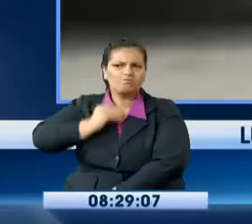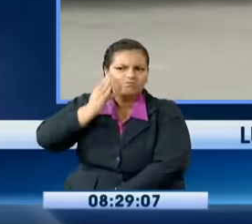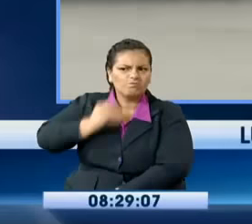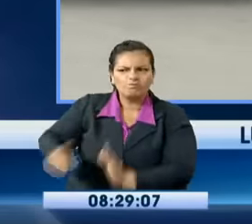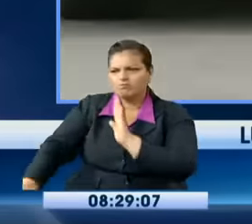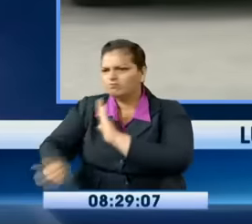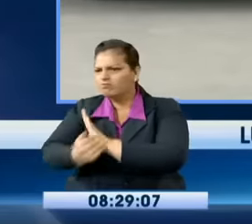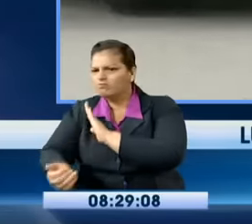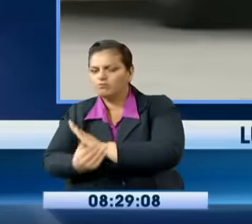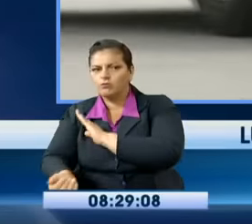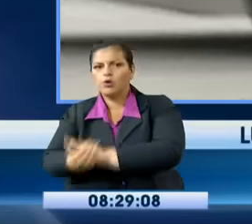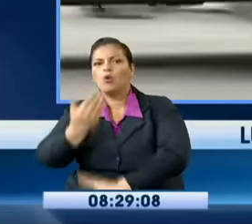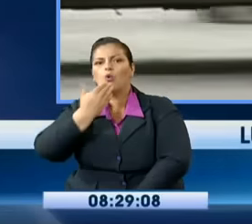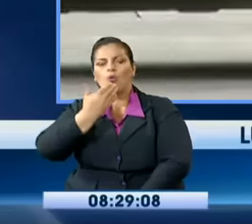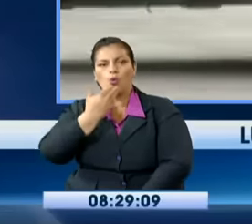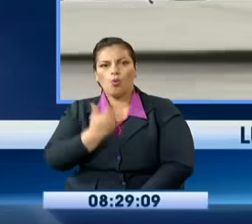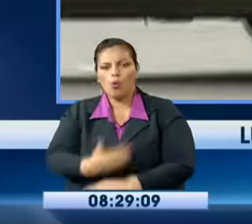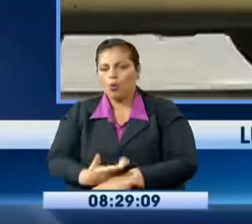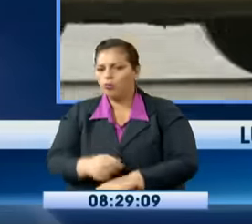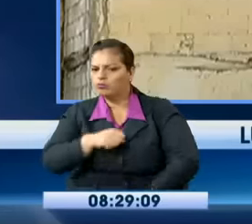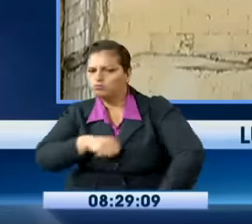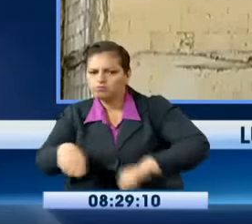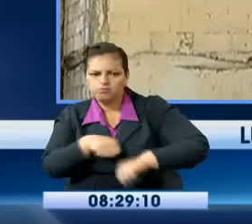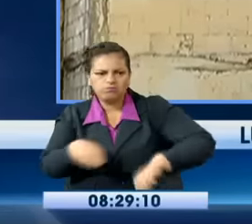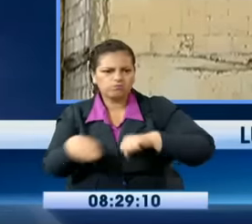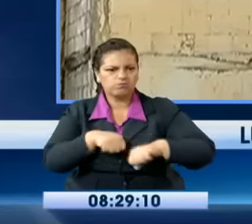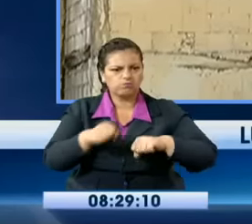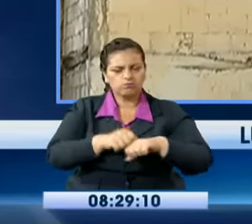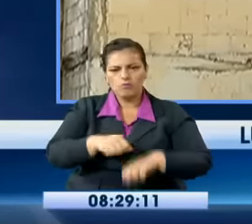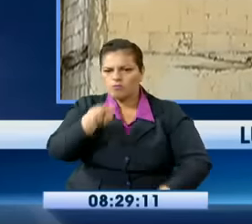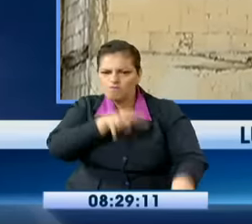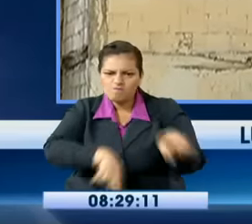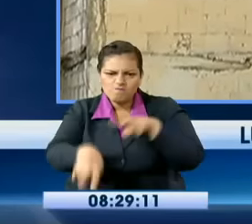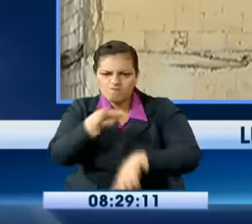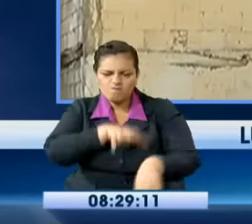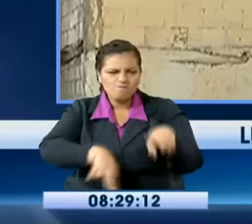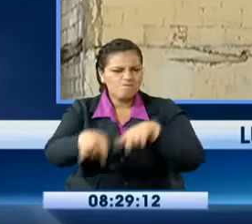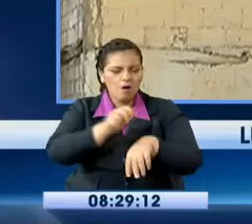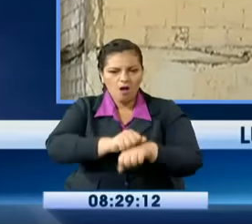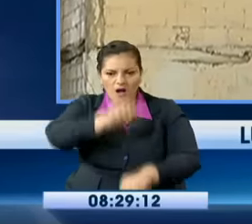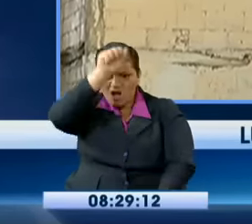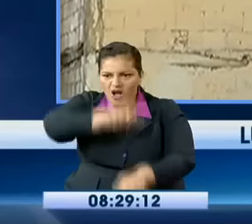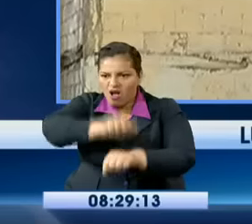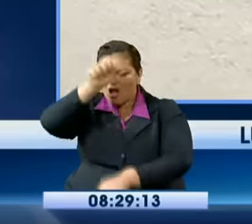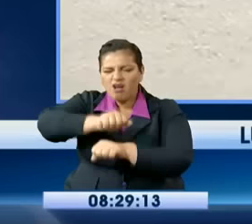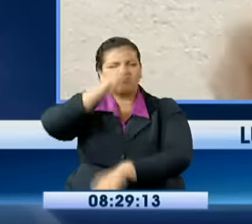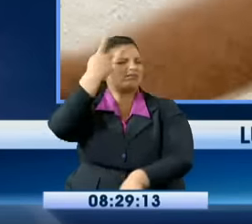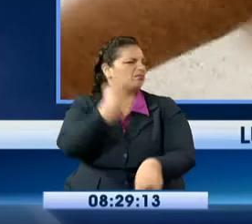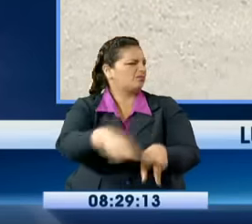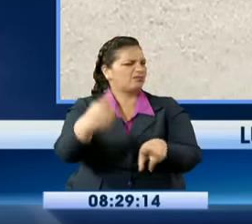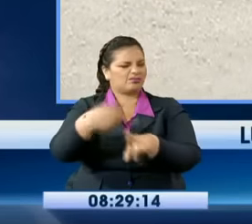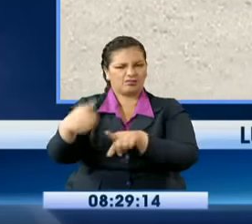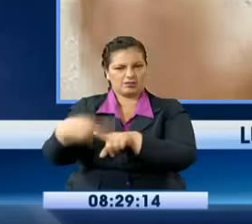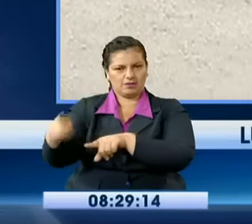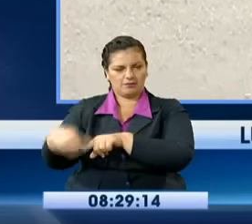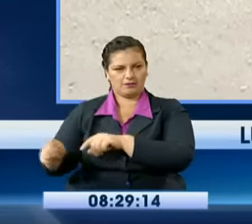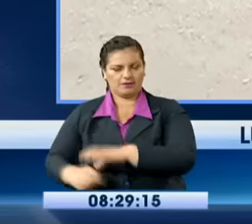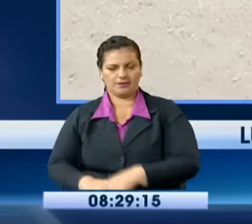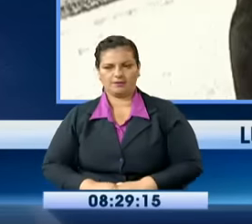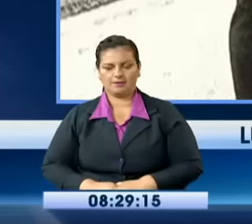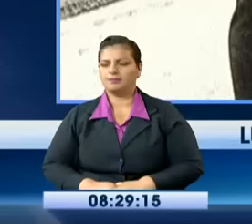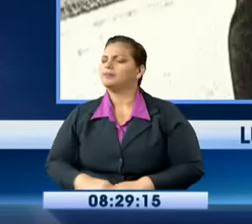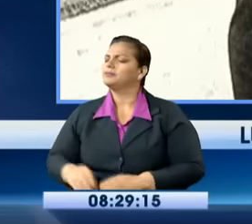en una fortaleza por parte de esta dirección la resolución de casos en flagrancia. Usted que es director nacional, ¿cuáles son las zonas y las subzonas que más